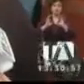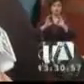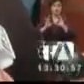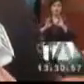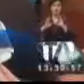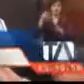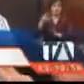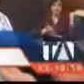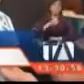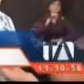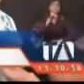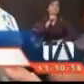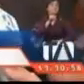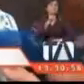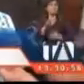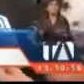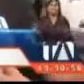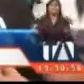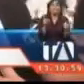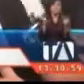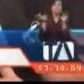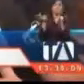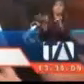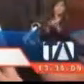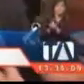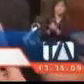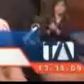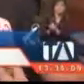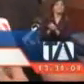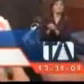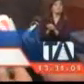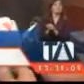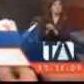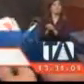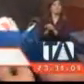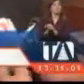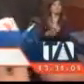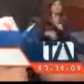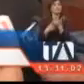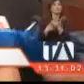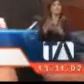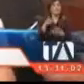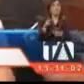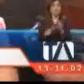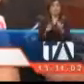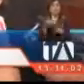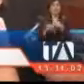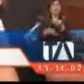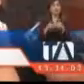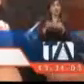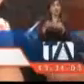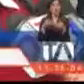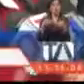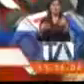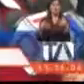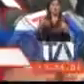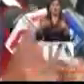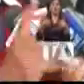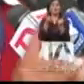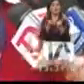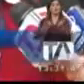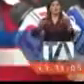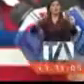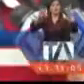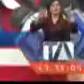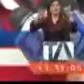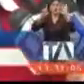Es necesario hacer una modificación para garantizar pues que todos los actores tengan un proceso justo e independiente. Queremos que se